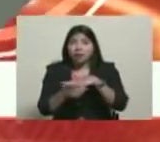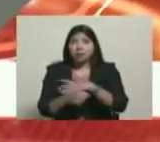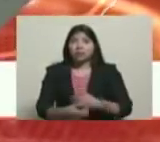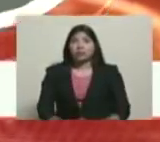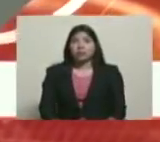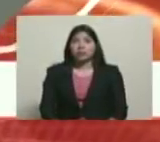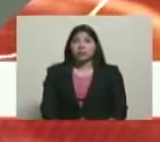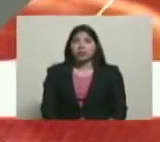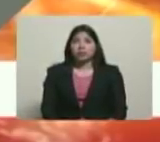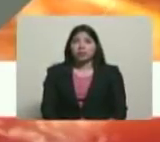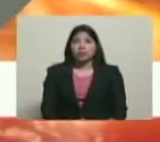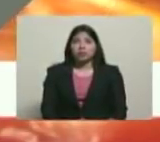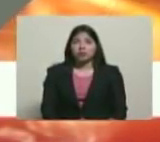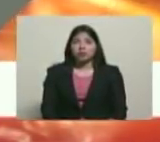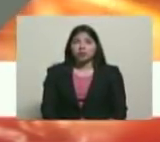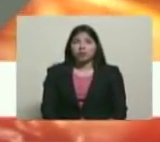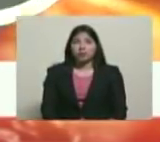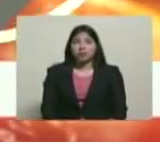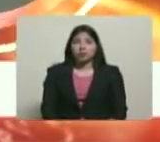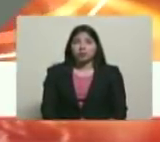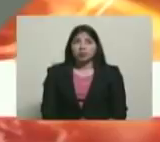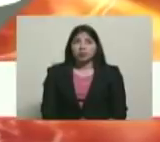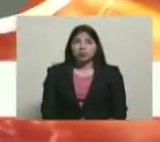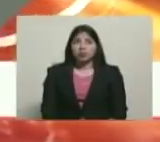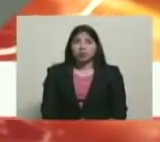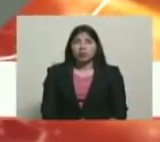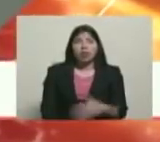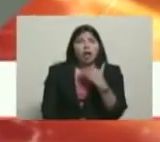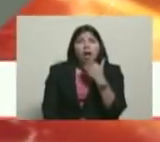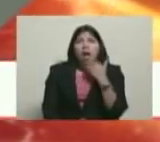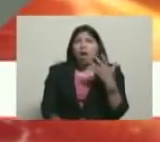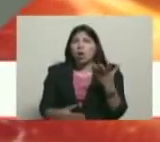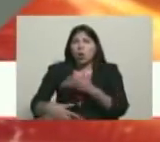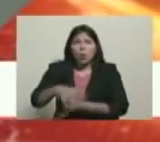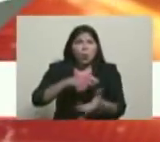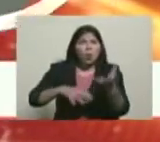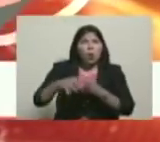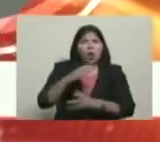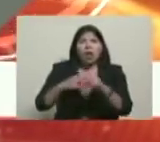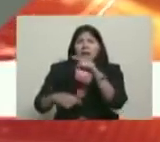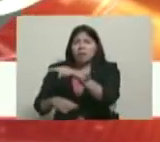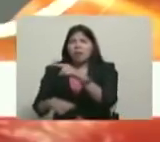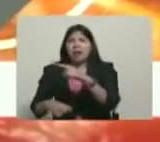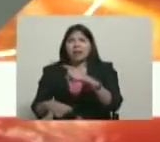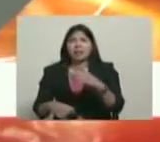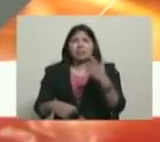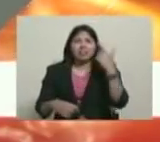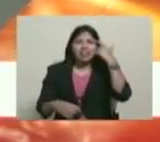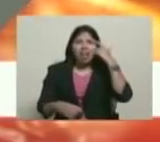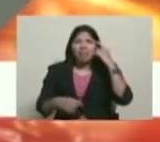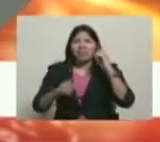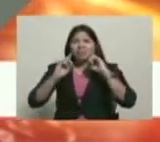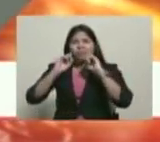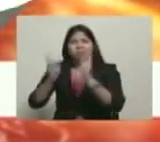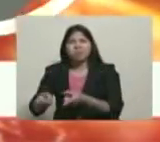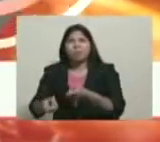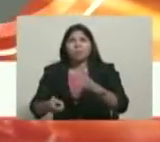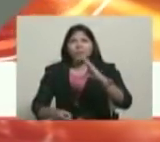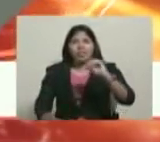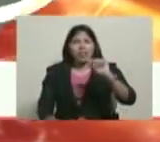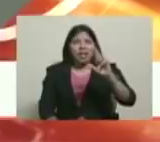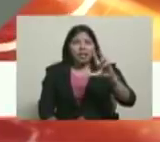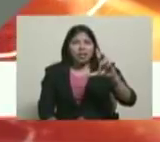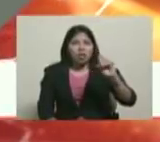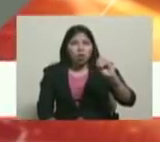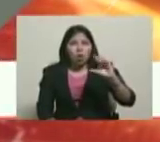para que tú veas, la única situación irregular que puede existir es en el distribuidor de Altamira, no en la Carlota no ha sido tocada absolutamente